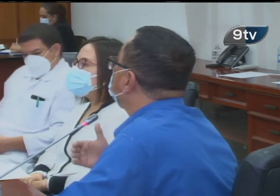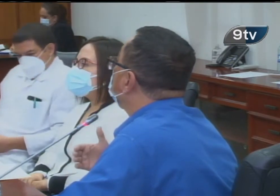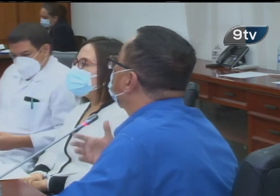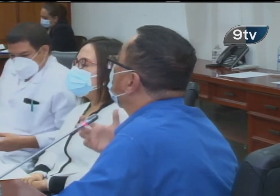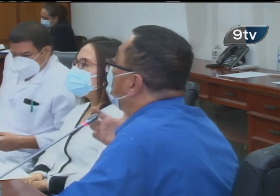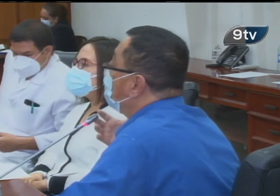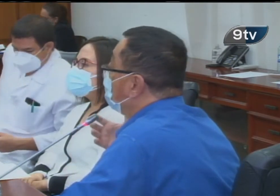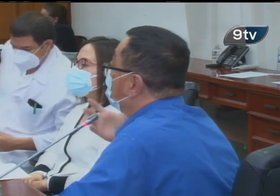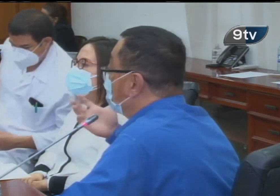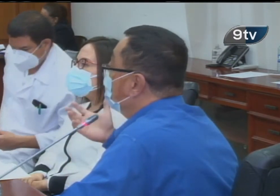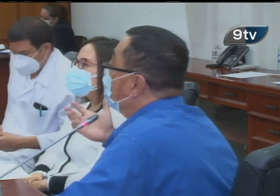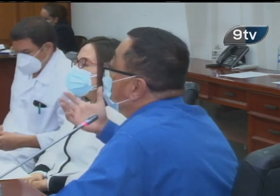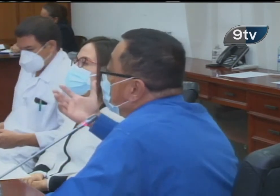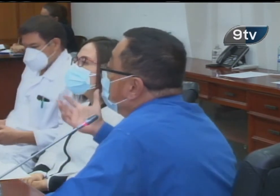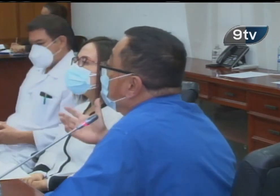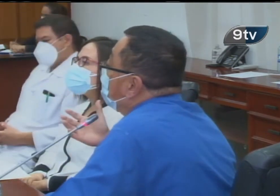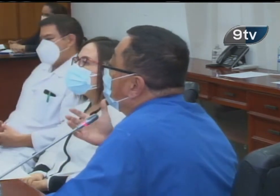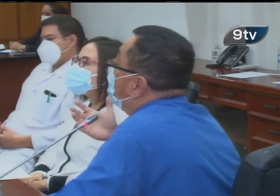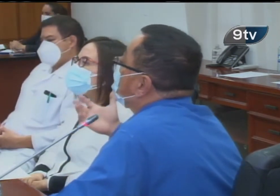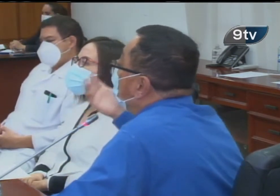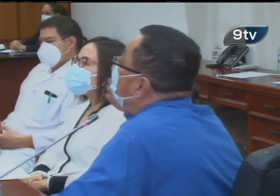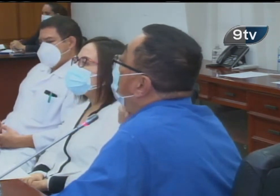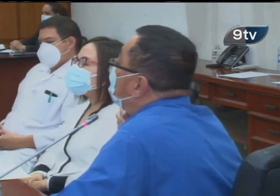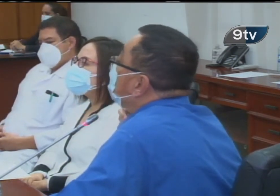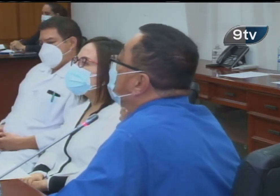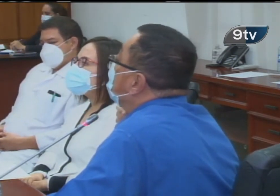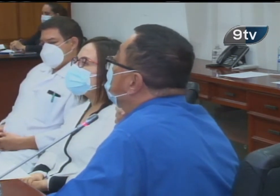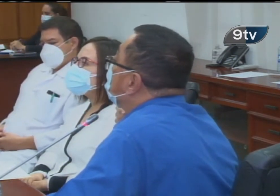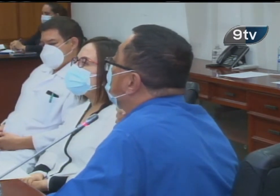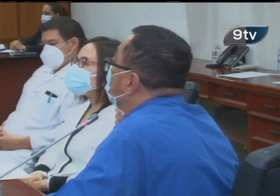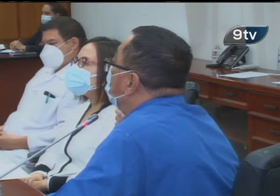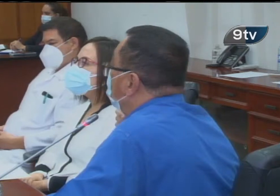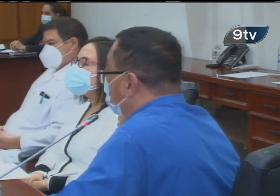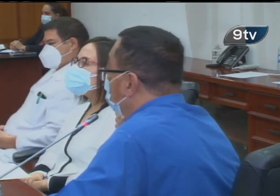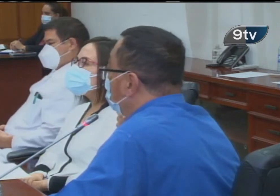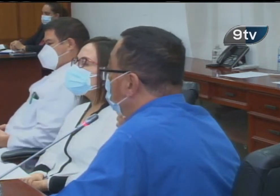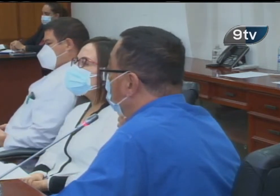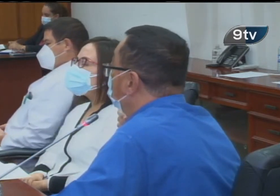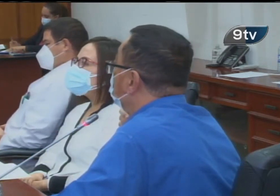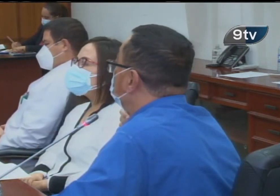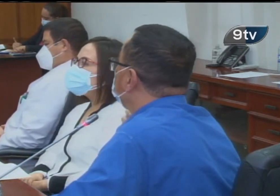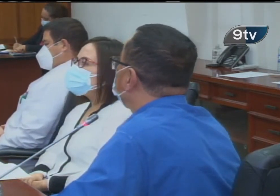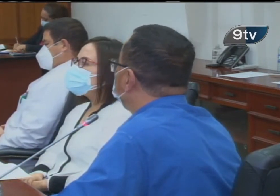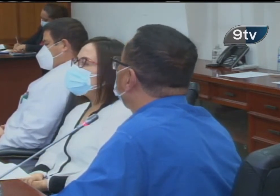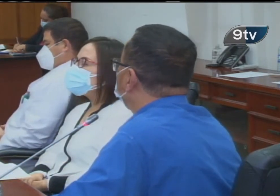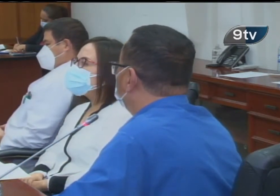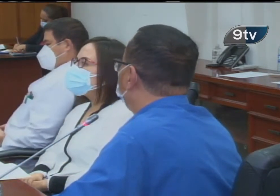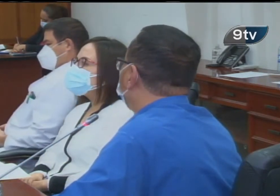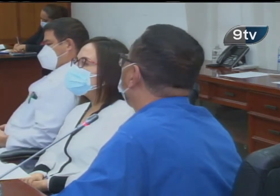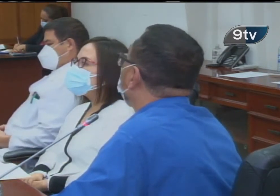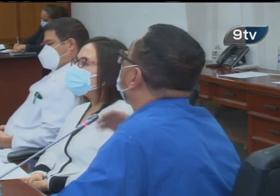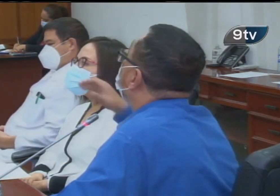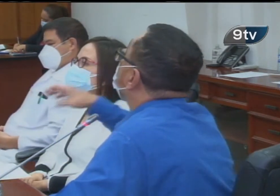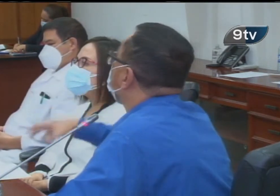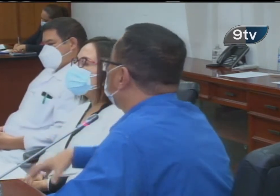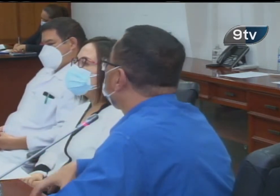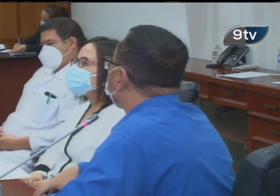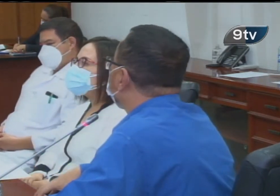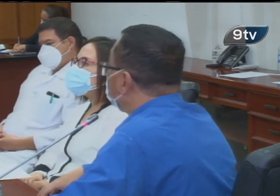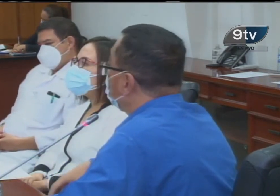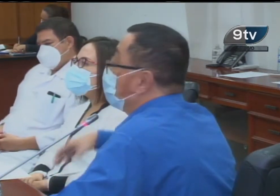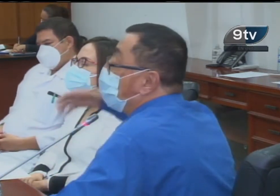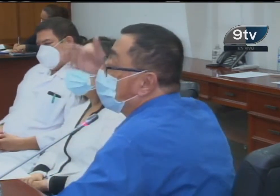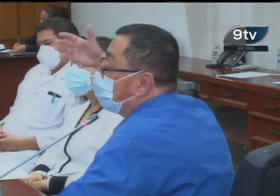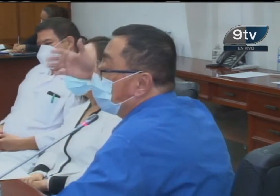para decidir, porque esa iniciativa COVAX es el país el que decide, ¿verdad? Tiene la potestad de decir, bueno, yo quiero seleccionar